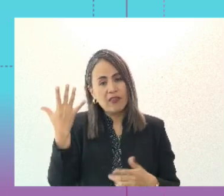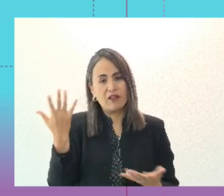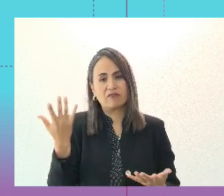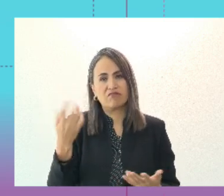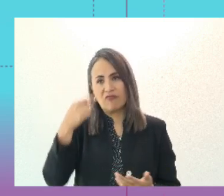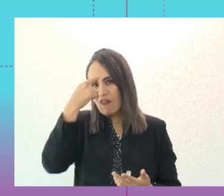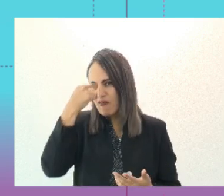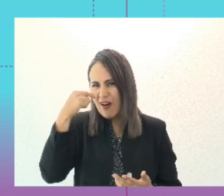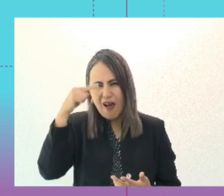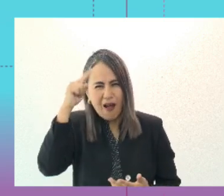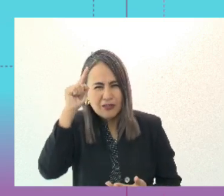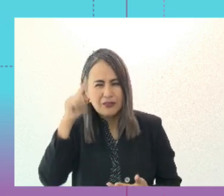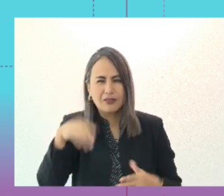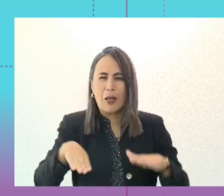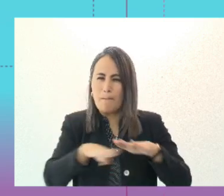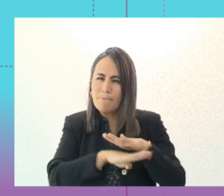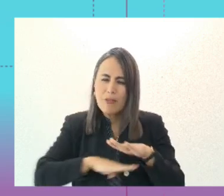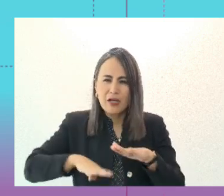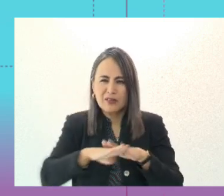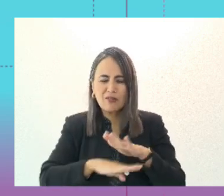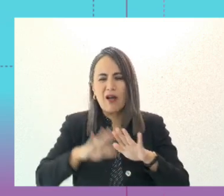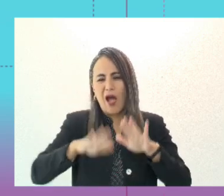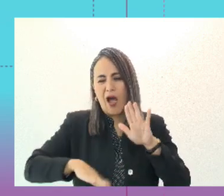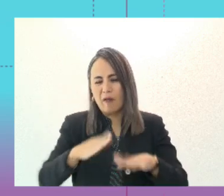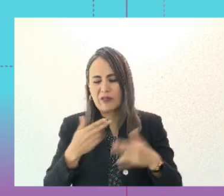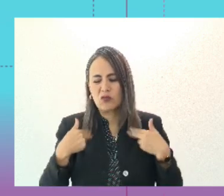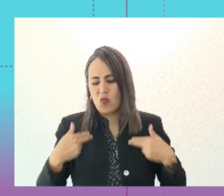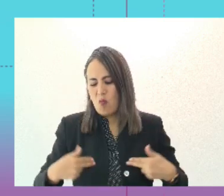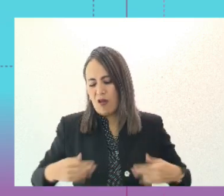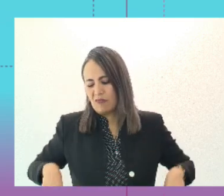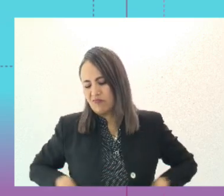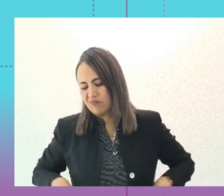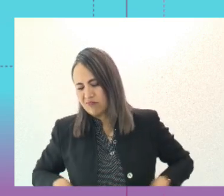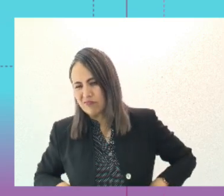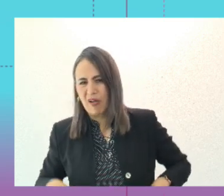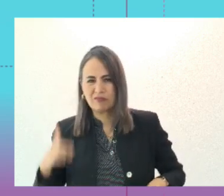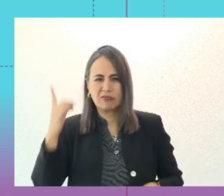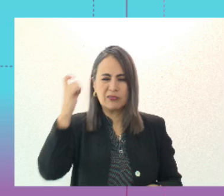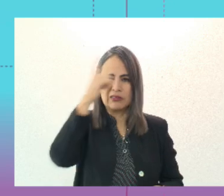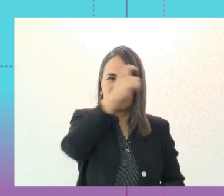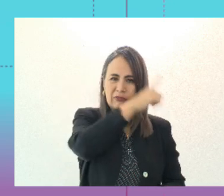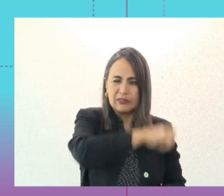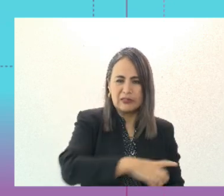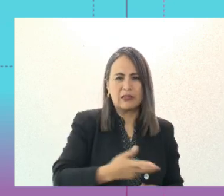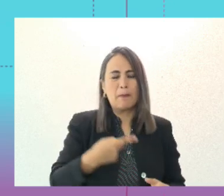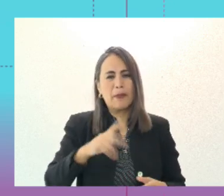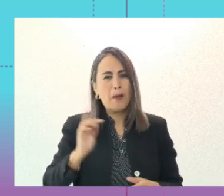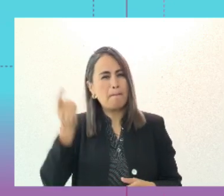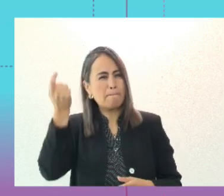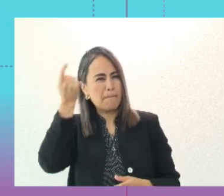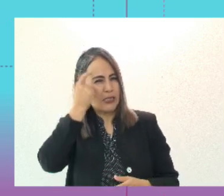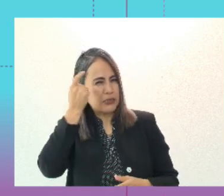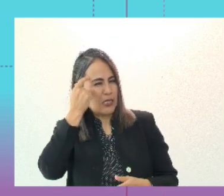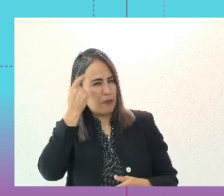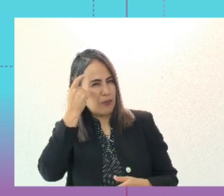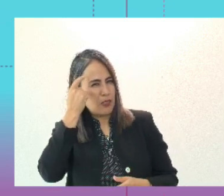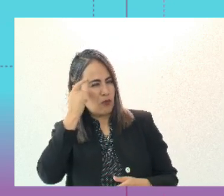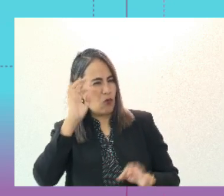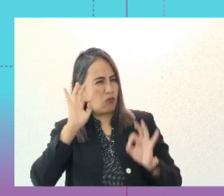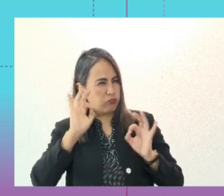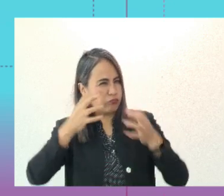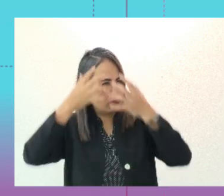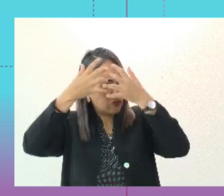complicados que hacemos complejo las cosas, ¿no? Pero nuestro pensamiento funciona a través de lo que nosotros nos enseñaron como